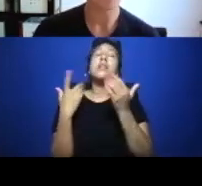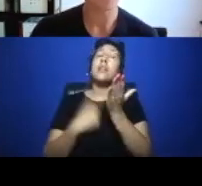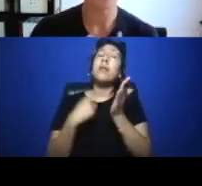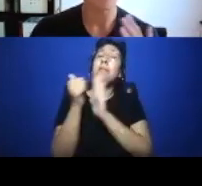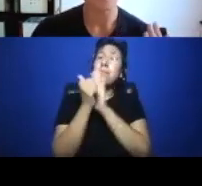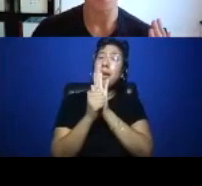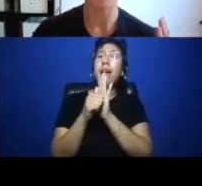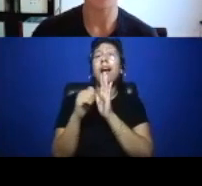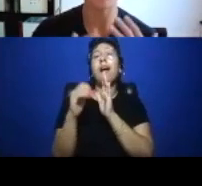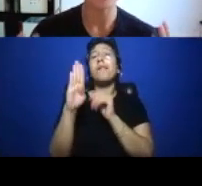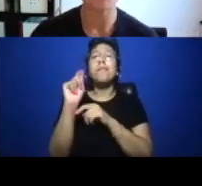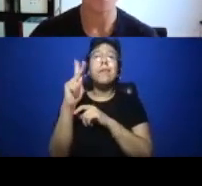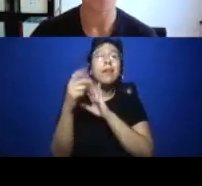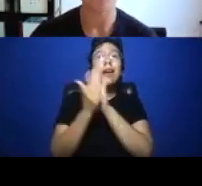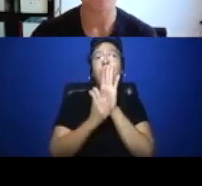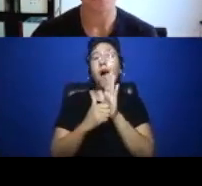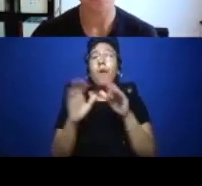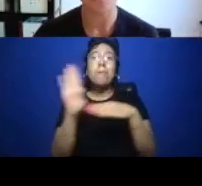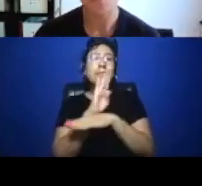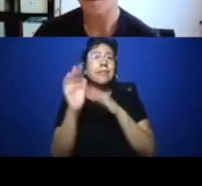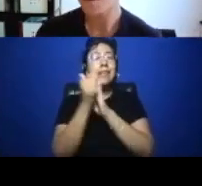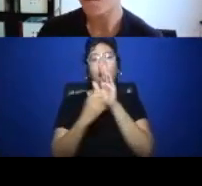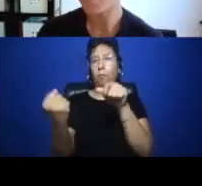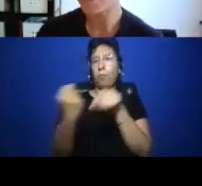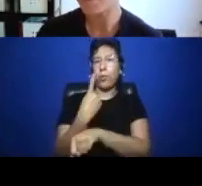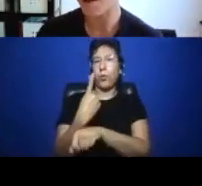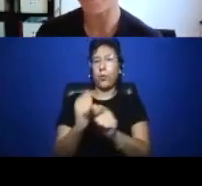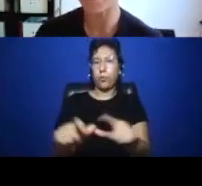cuentas de banco. Si tienes una cuenta de banco